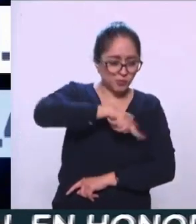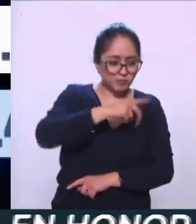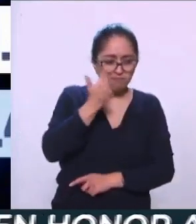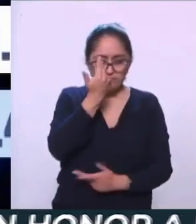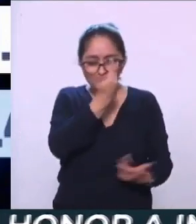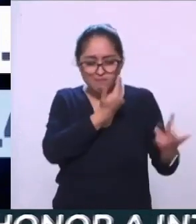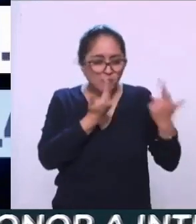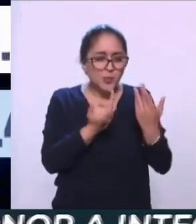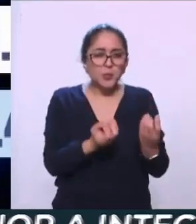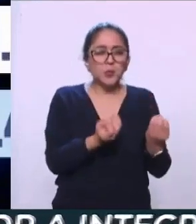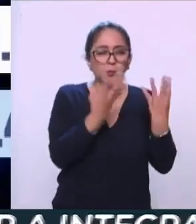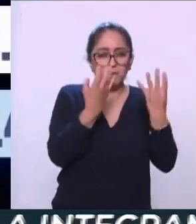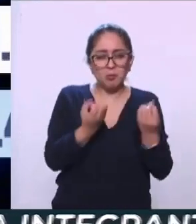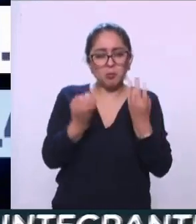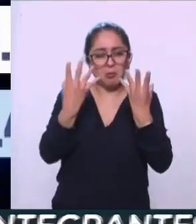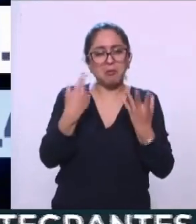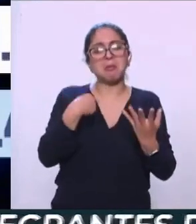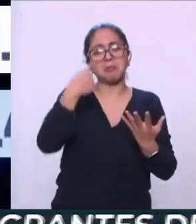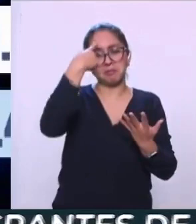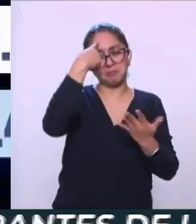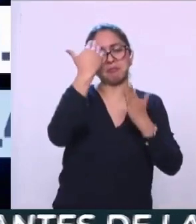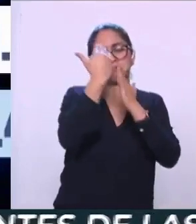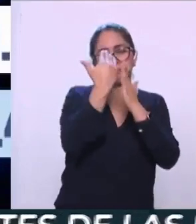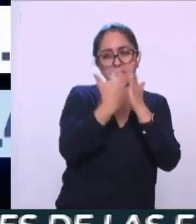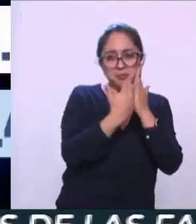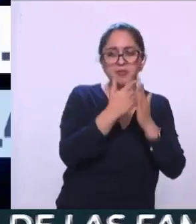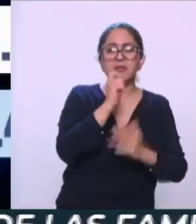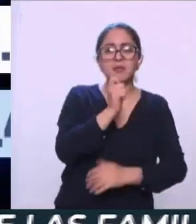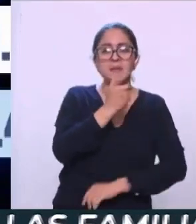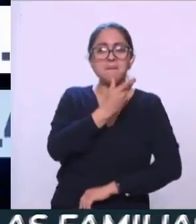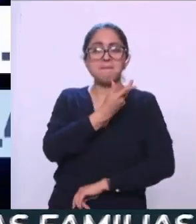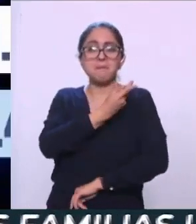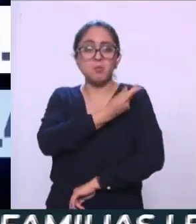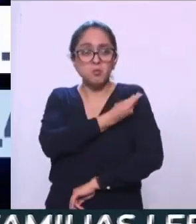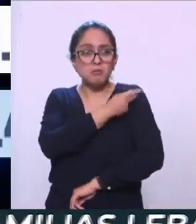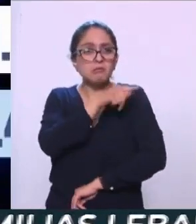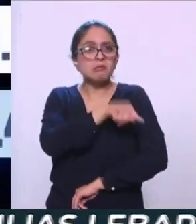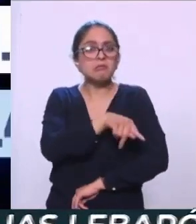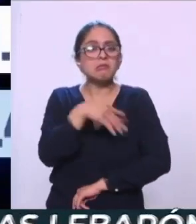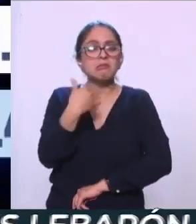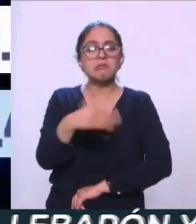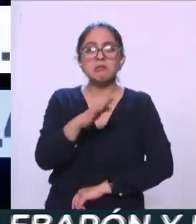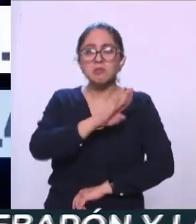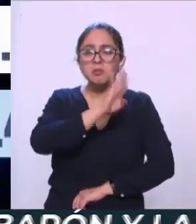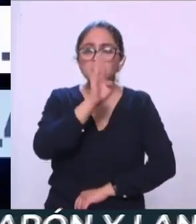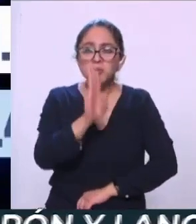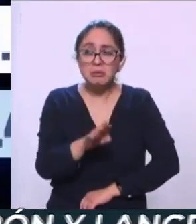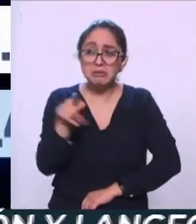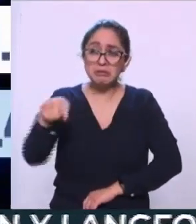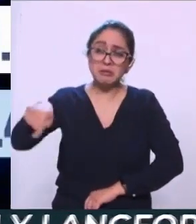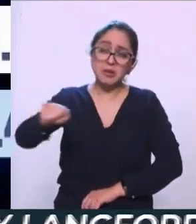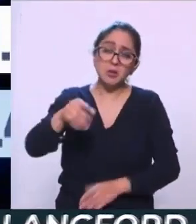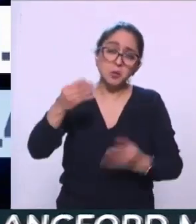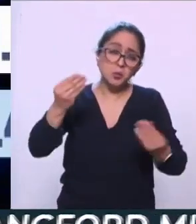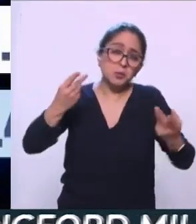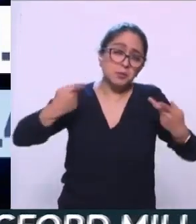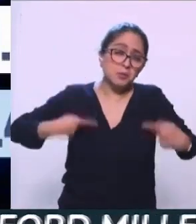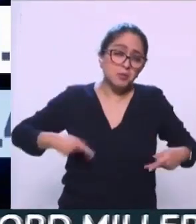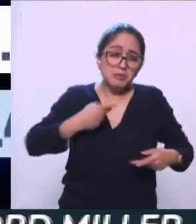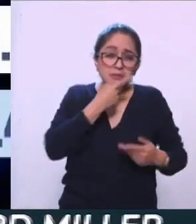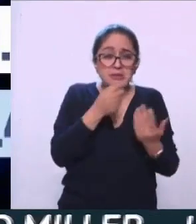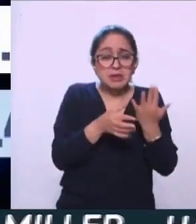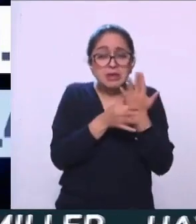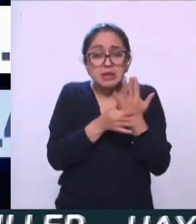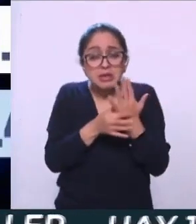cuantitativos, pues se tienen que crear categorías, y es vacunas asesinas, que decían que la vacuna, por ejemplo, es más grave que